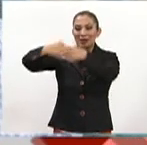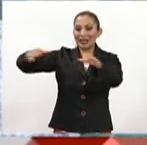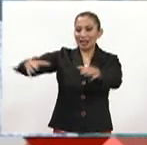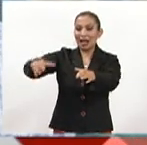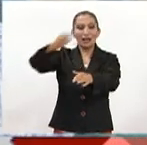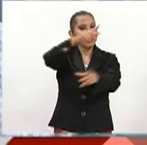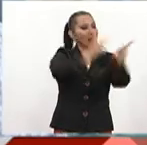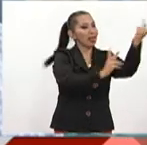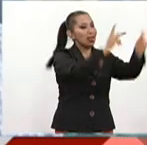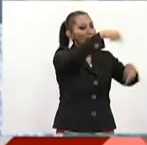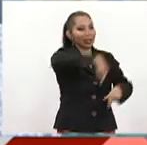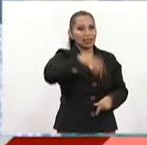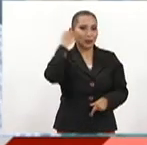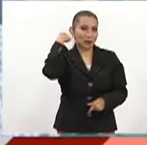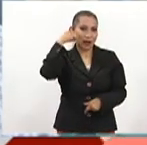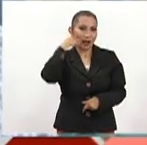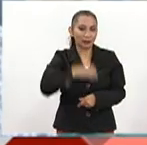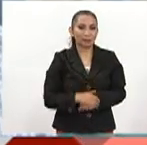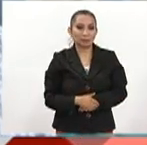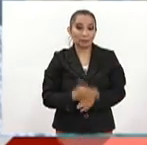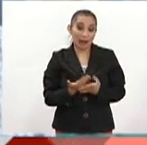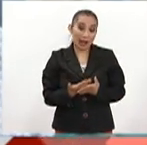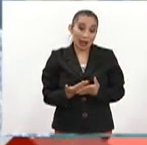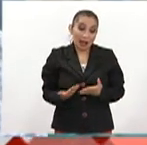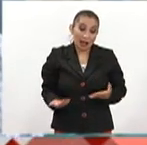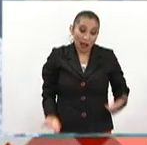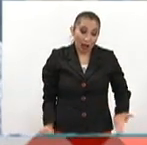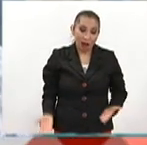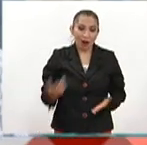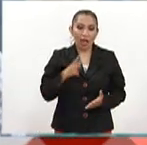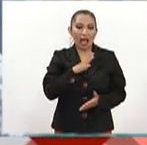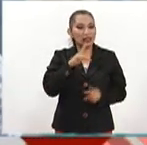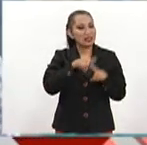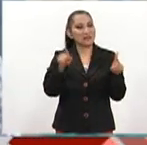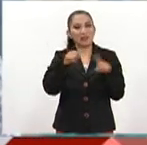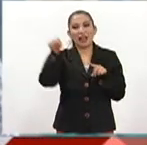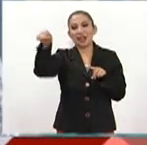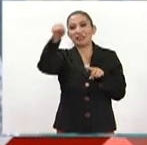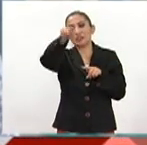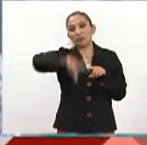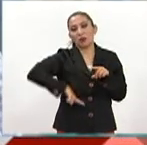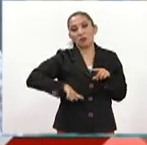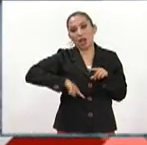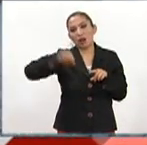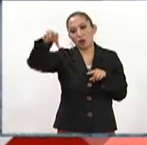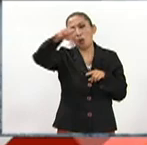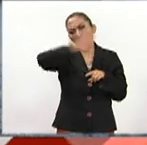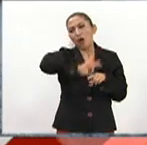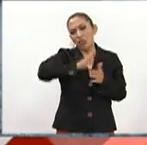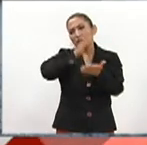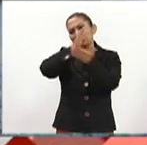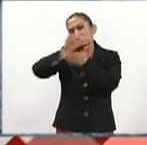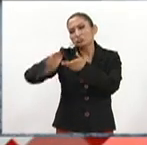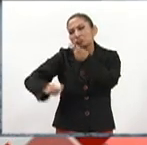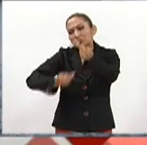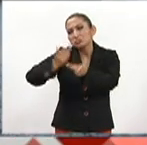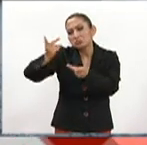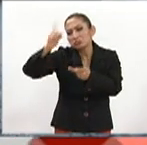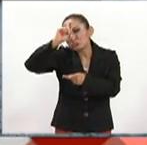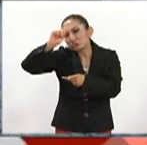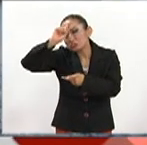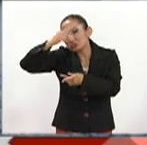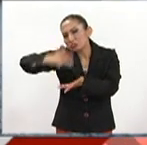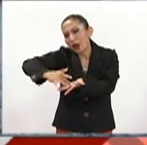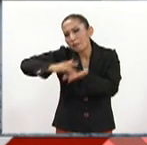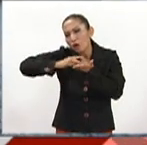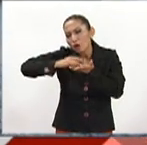muchísimas hectáreas aquí en Oaxaca. Hoy en día existen diferentes instancias de gobierno para poder solicitar un apoyo